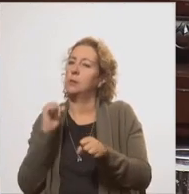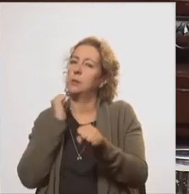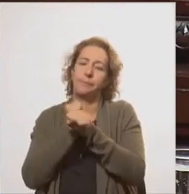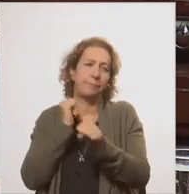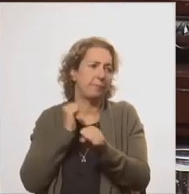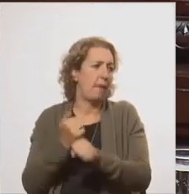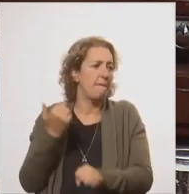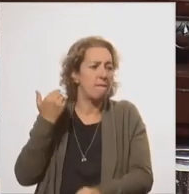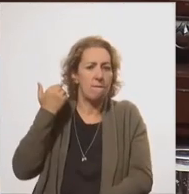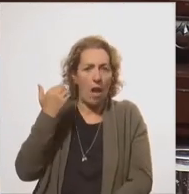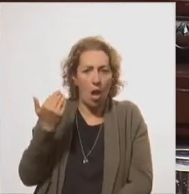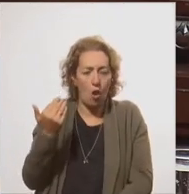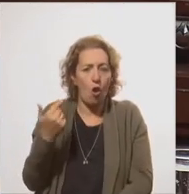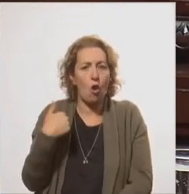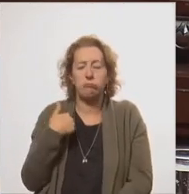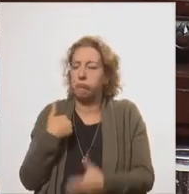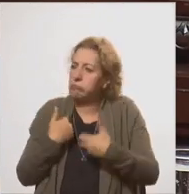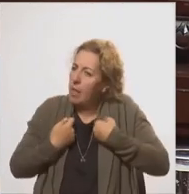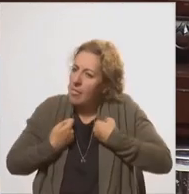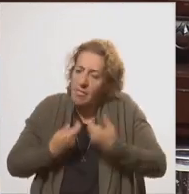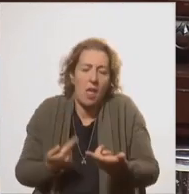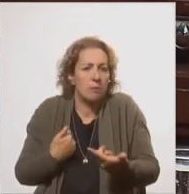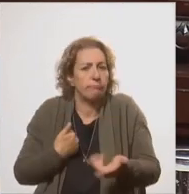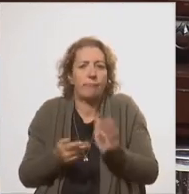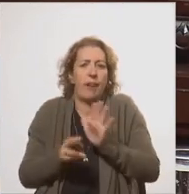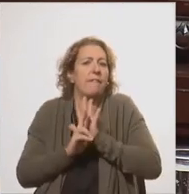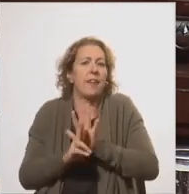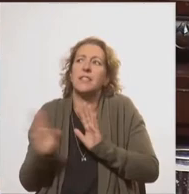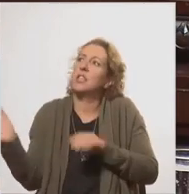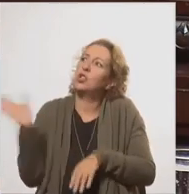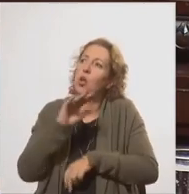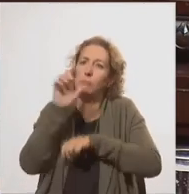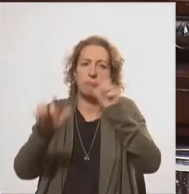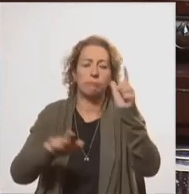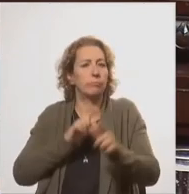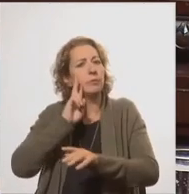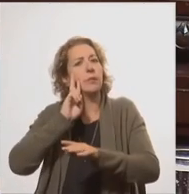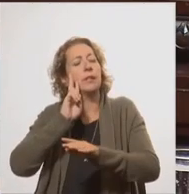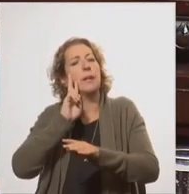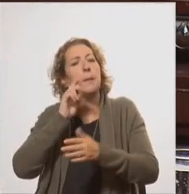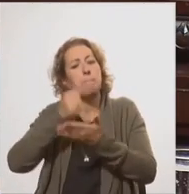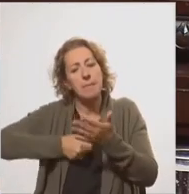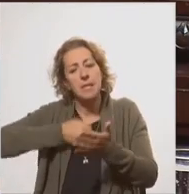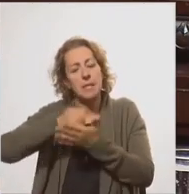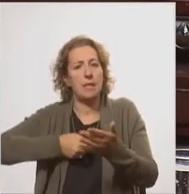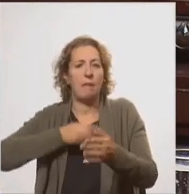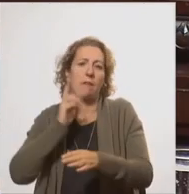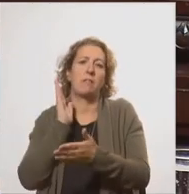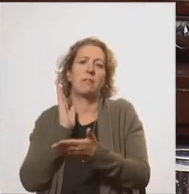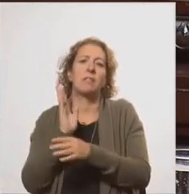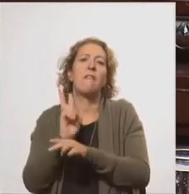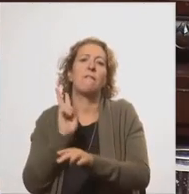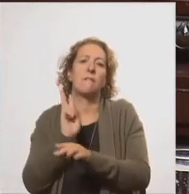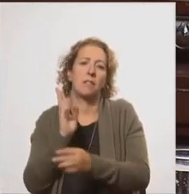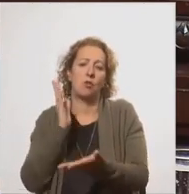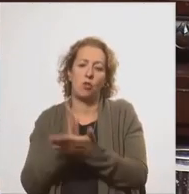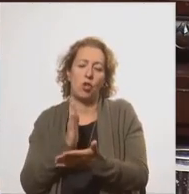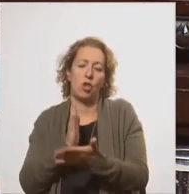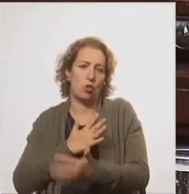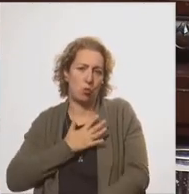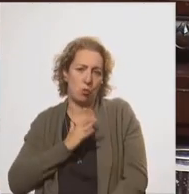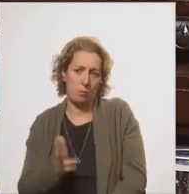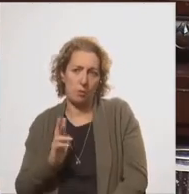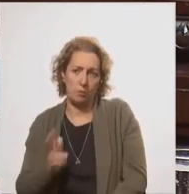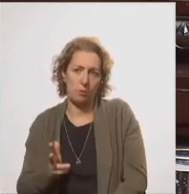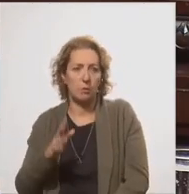la convirtieron en una referencia para todos los que militaban en la defensa de los derechos humanos. Permítansenos recordar en